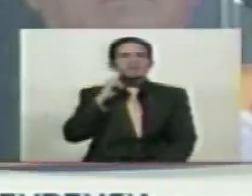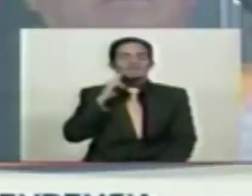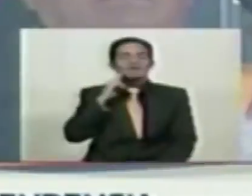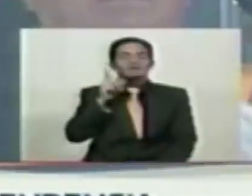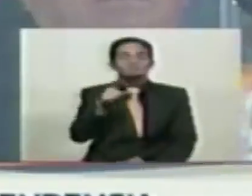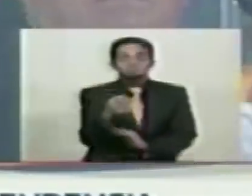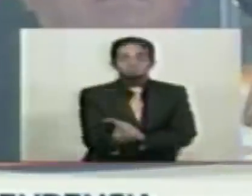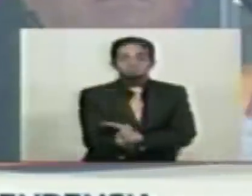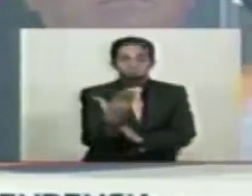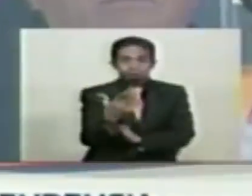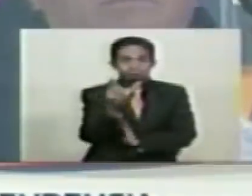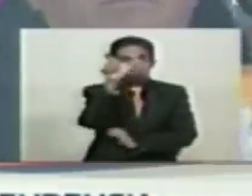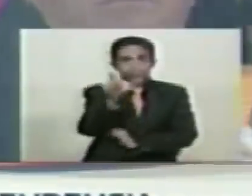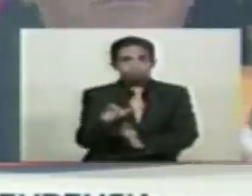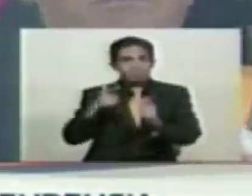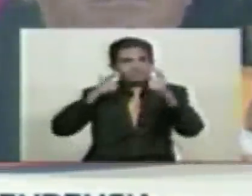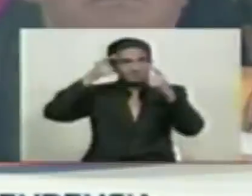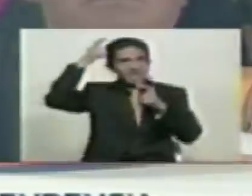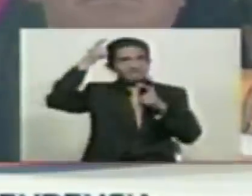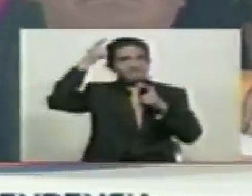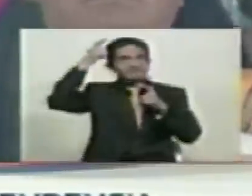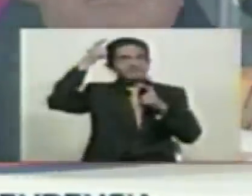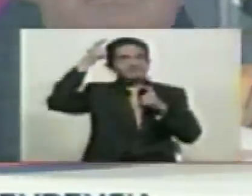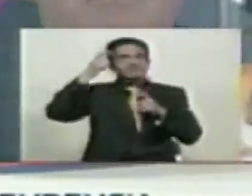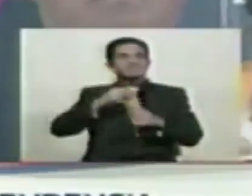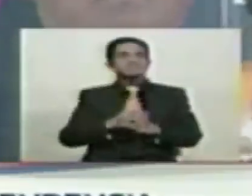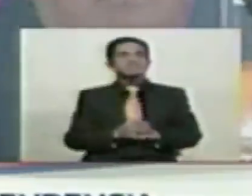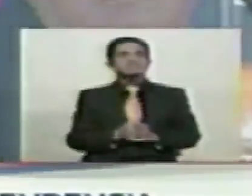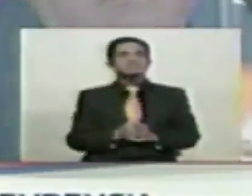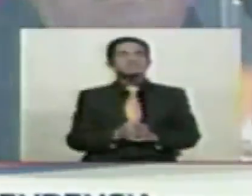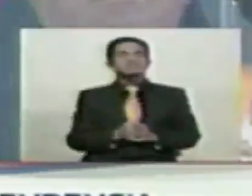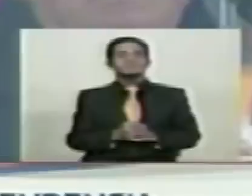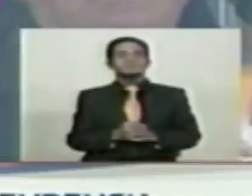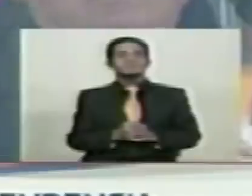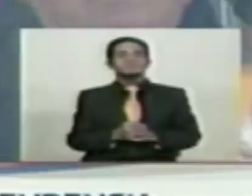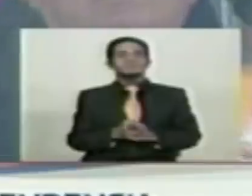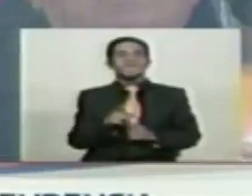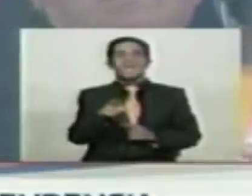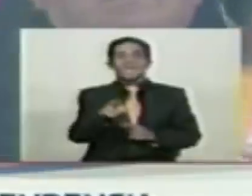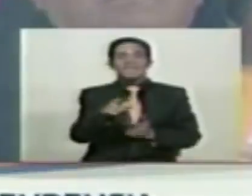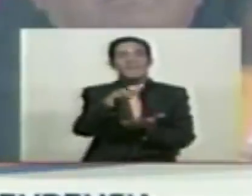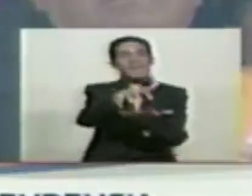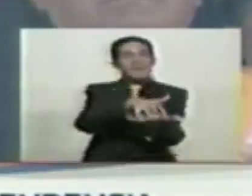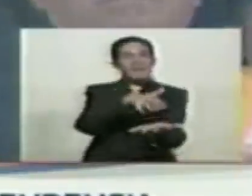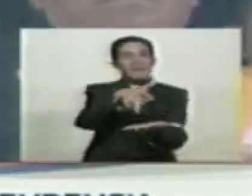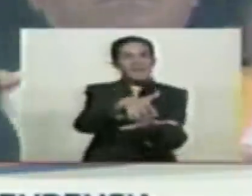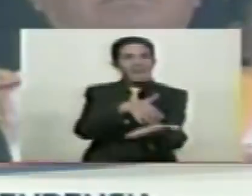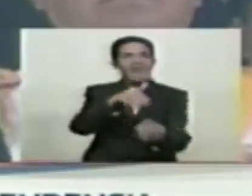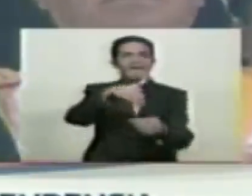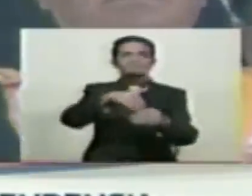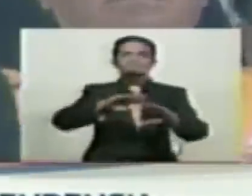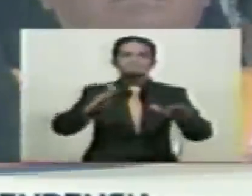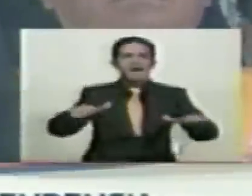refundada por nuestro comandante Hugo Chávez. No aró en el mar el comandante Hugo Chávez.